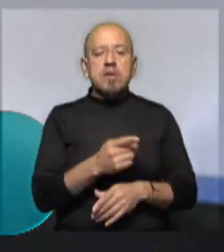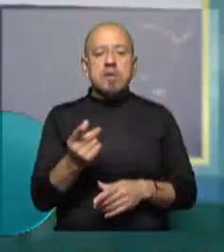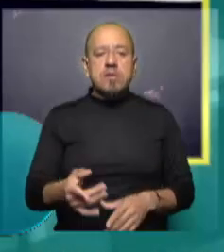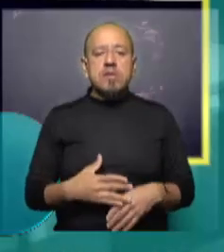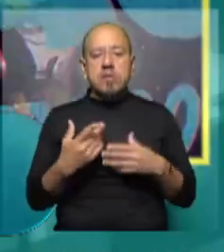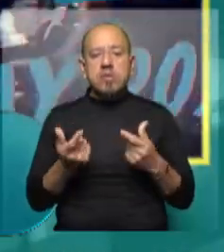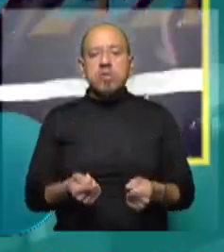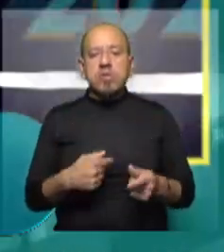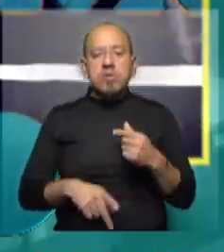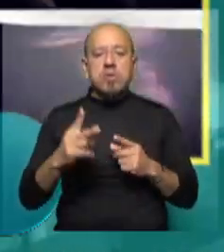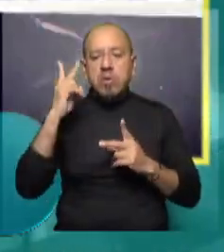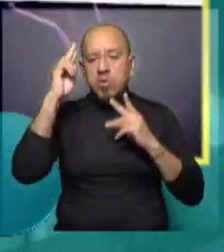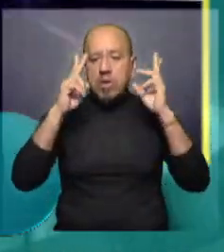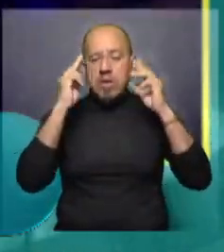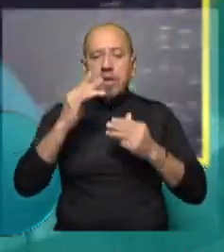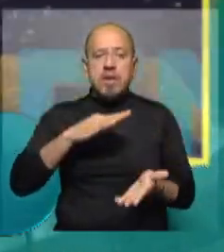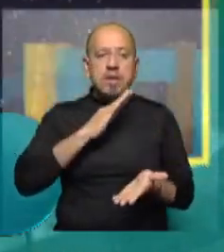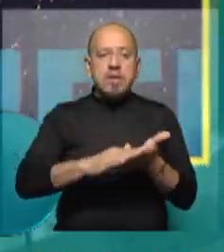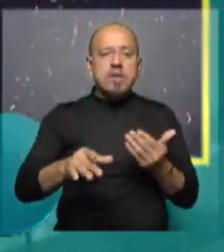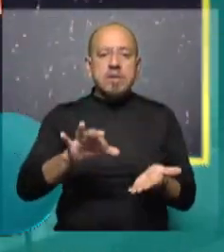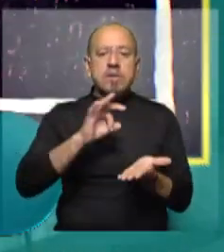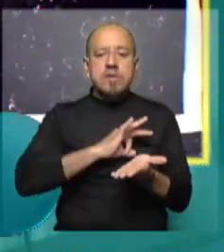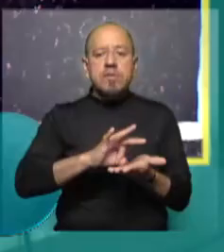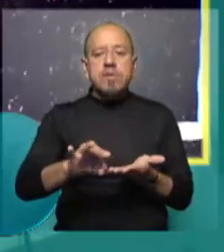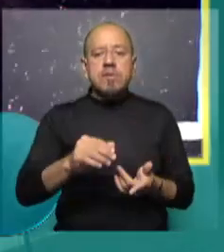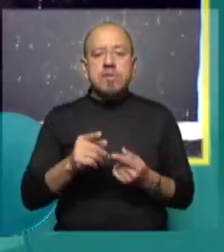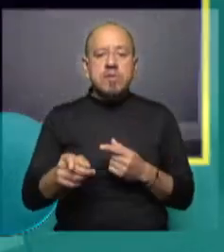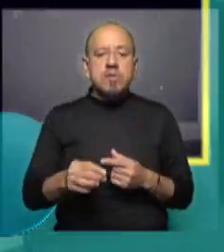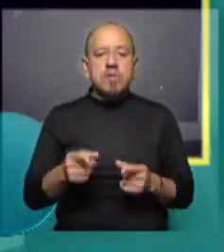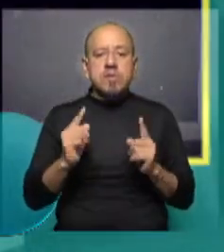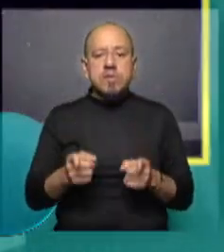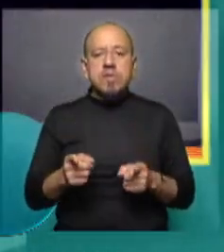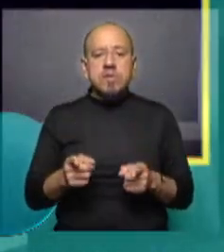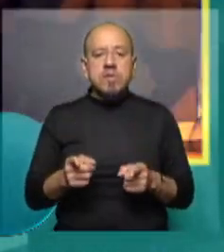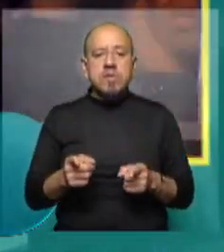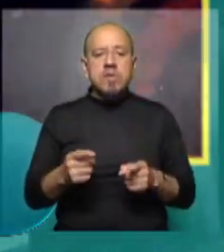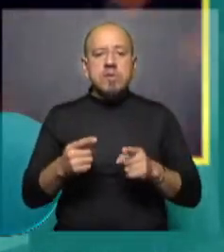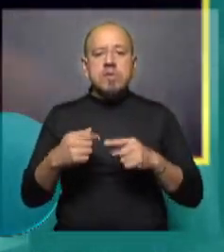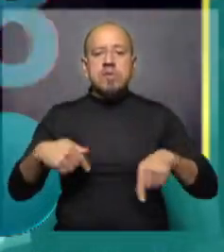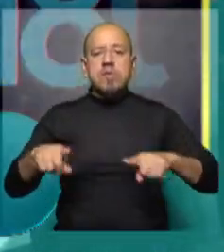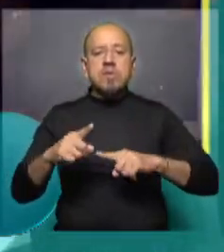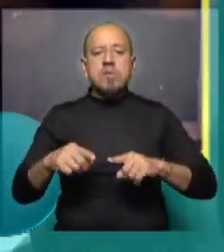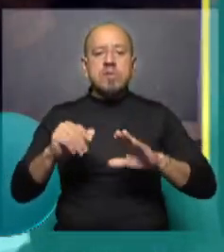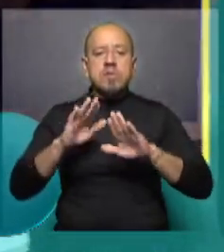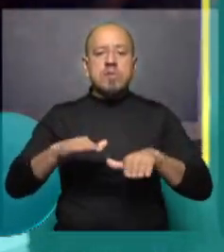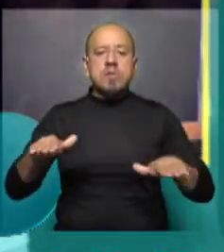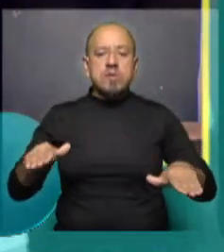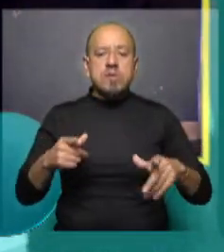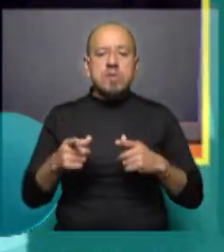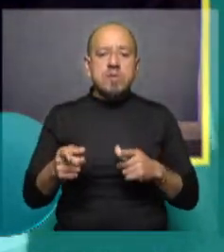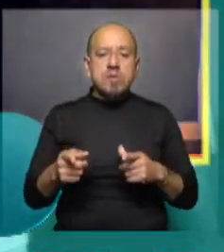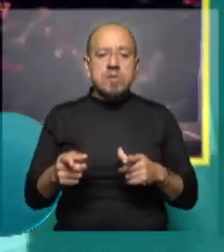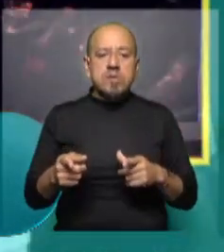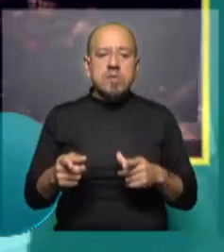espiritual, peluquería gratuita, un montón de servicios para la comunidad. Y además un evento para la niñez, para las niñeces,